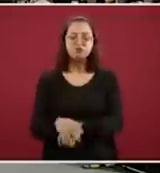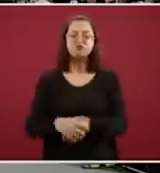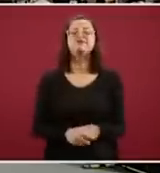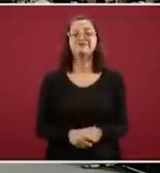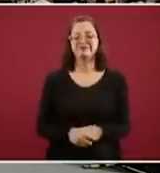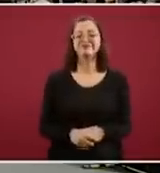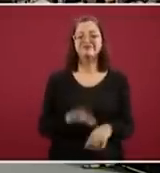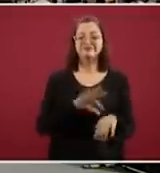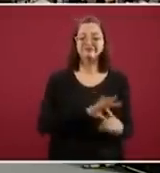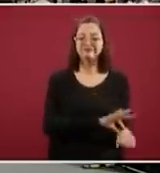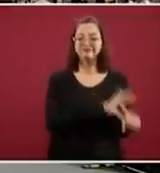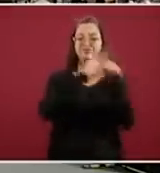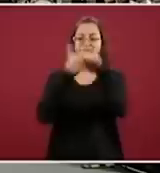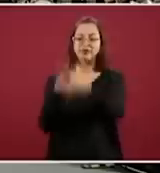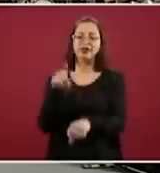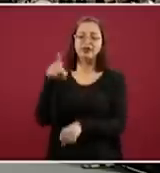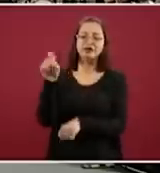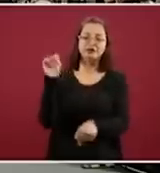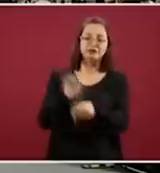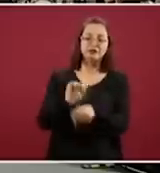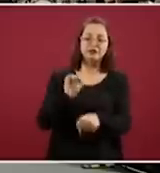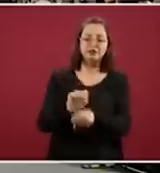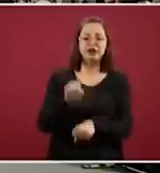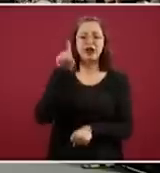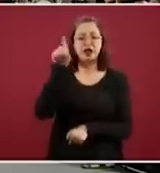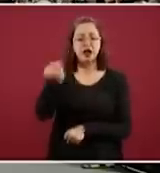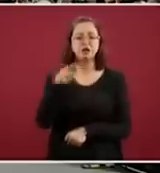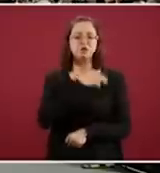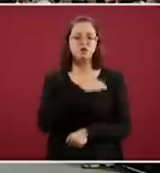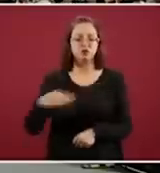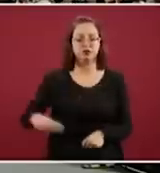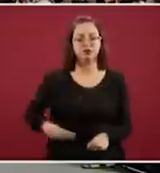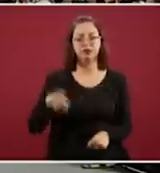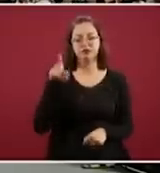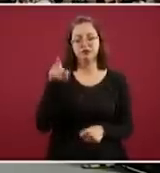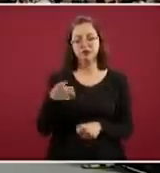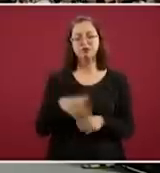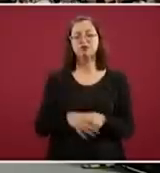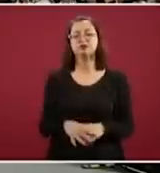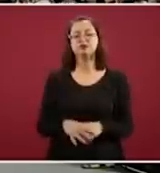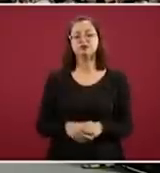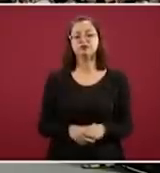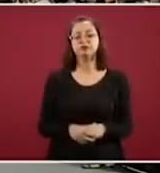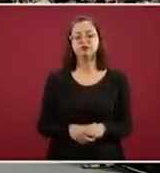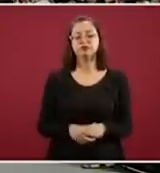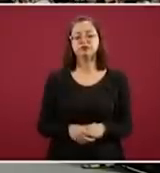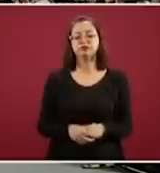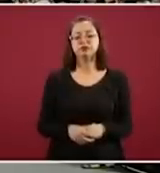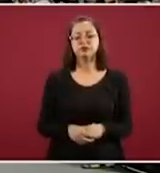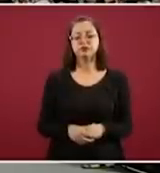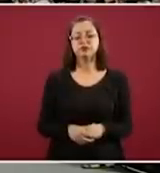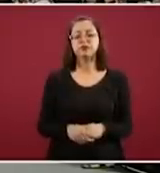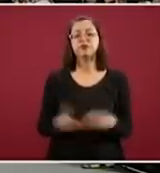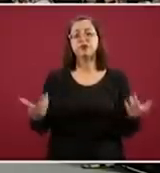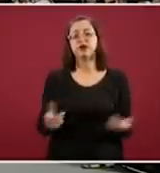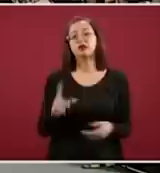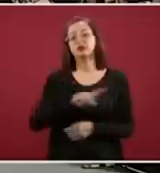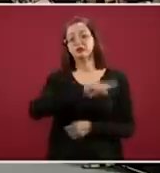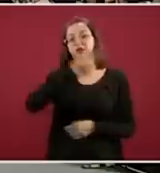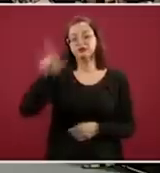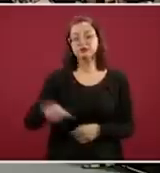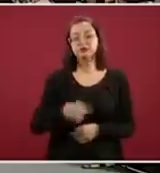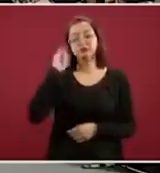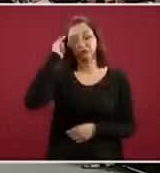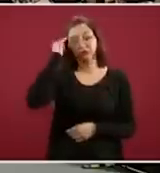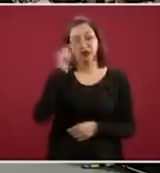a estudiar la secundaria, la cabecera municipal. Cuando se levantaron los indígenas zapatistas